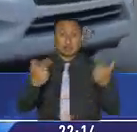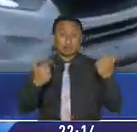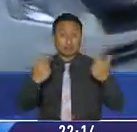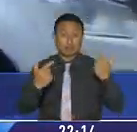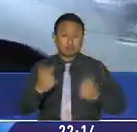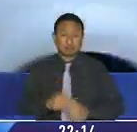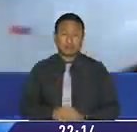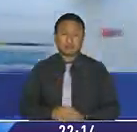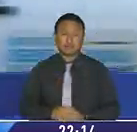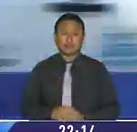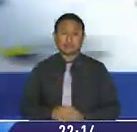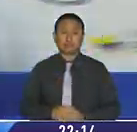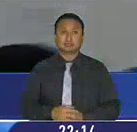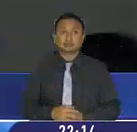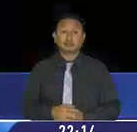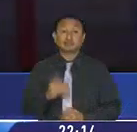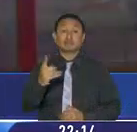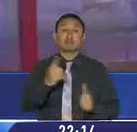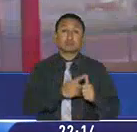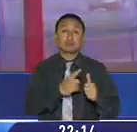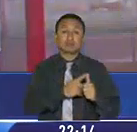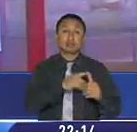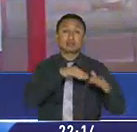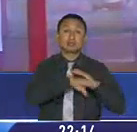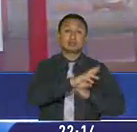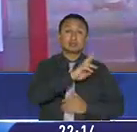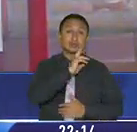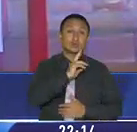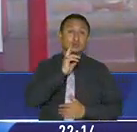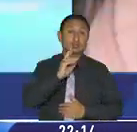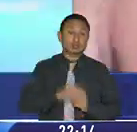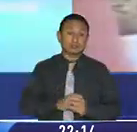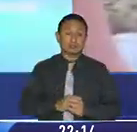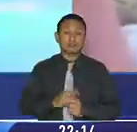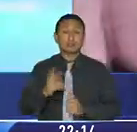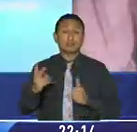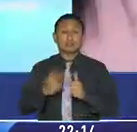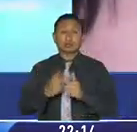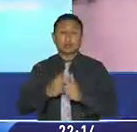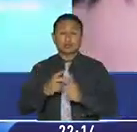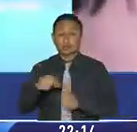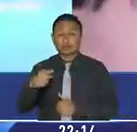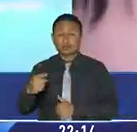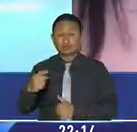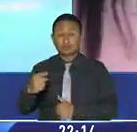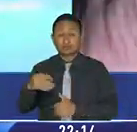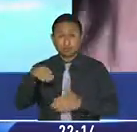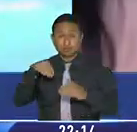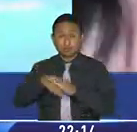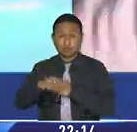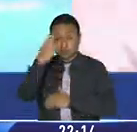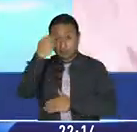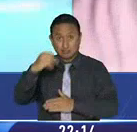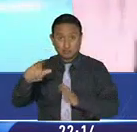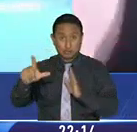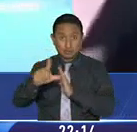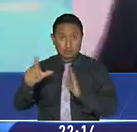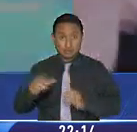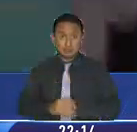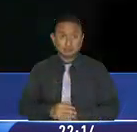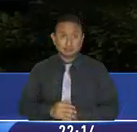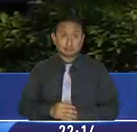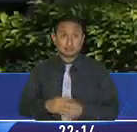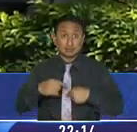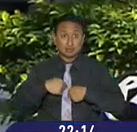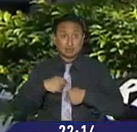de 4 meses. El primero en un restaurante y el segundo en la puerta principal de un hotel. Ya uno